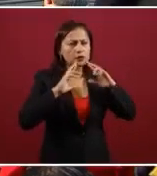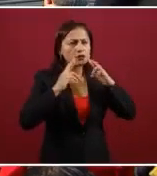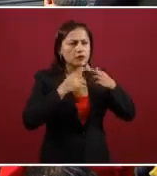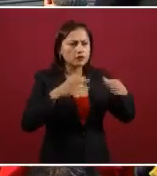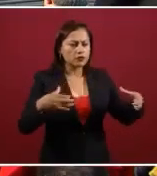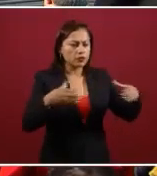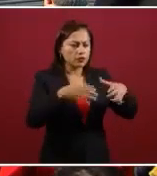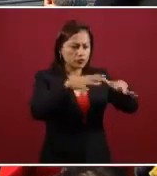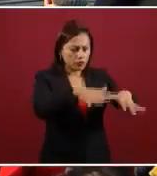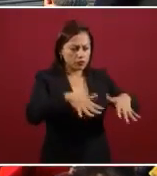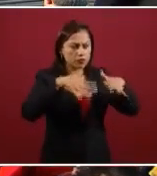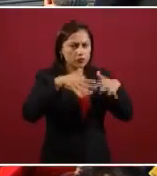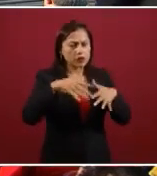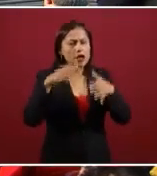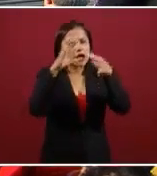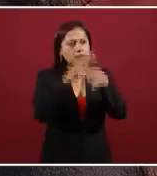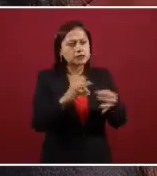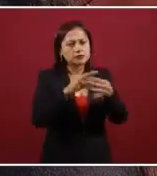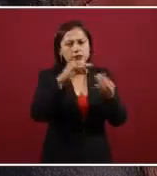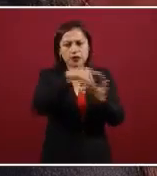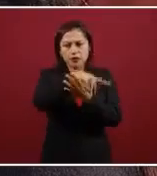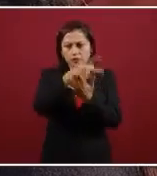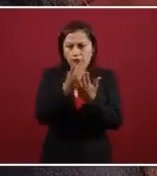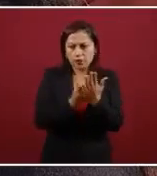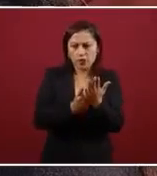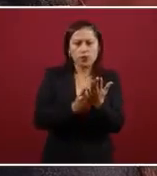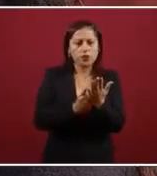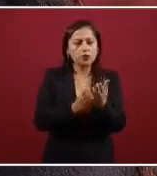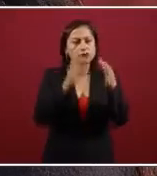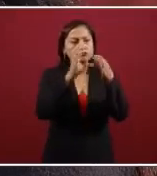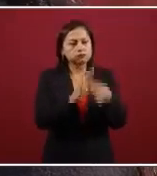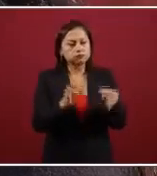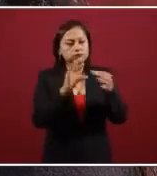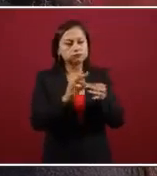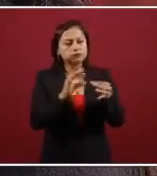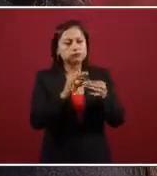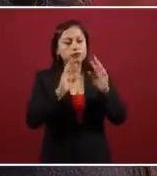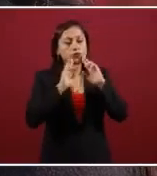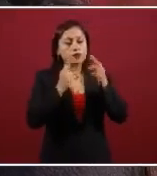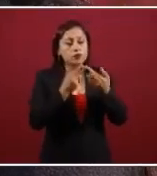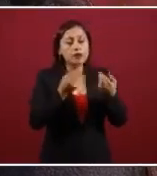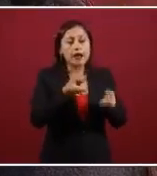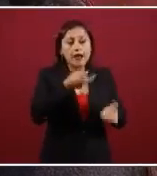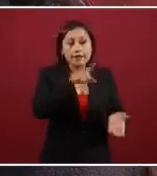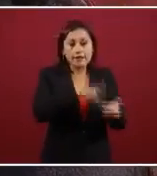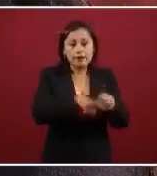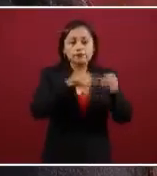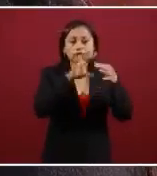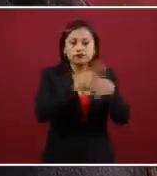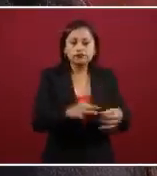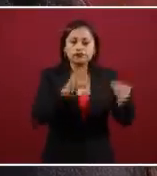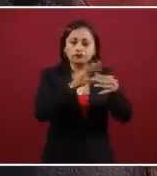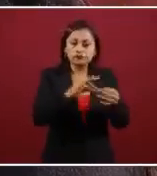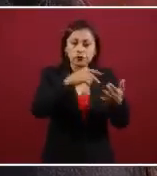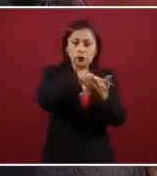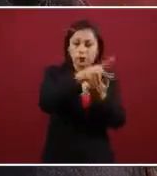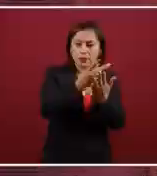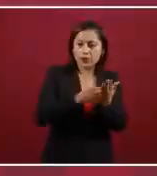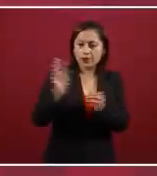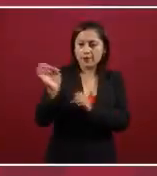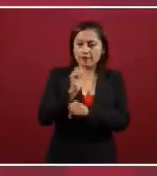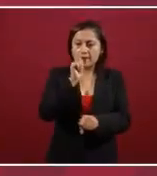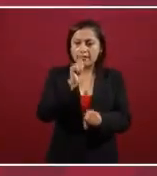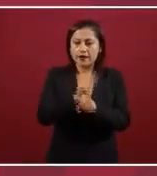gobierno federal y de qué se trataba. Entonces, en asamblea se informó del programa federal, decirles también que en el caso de